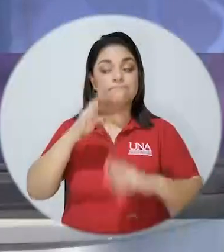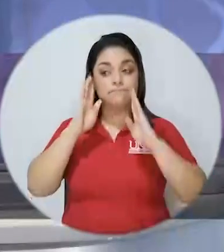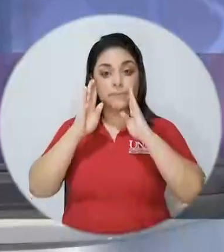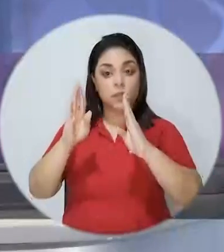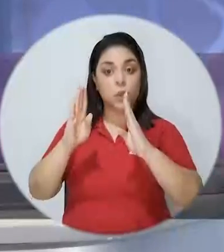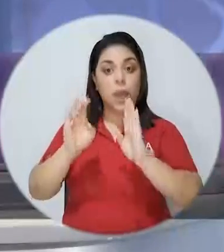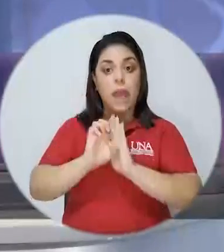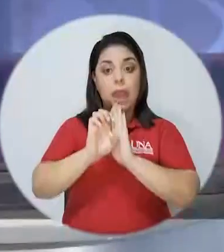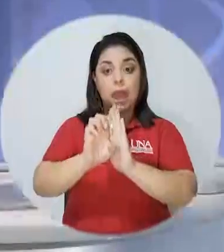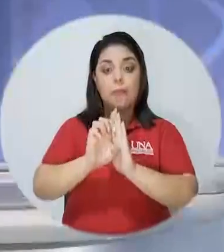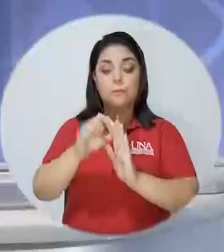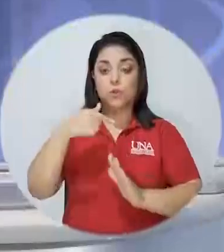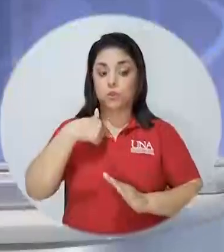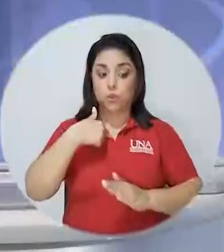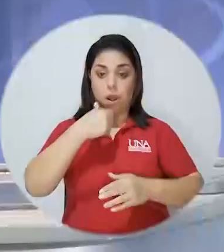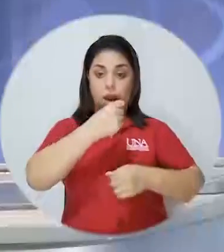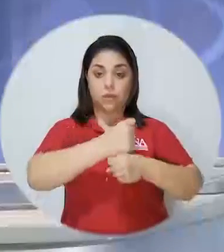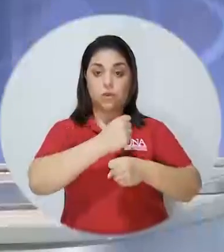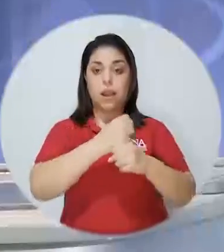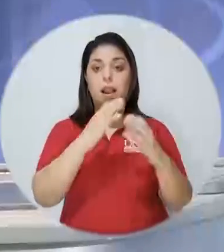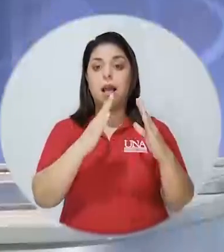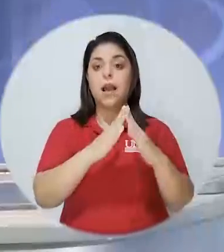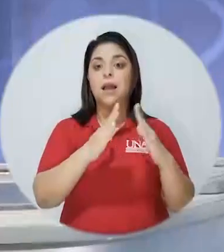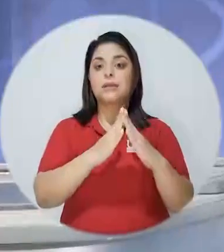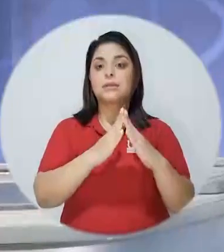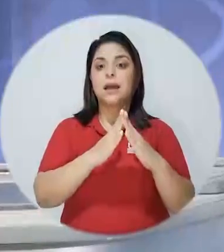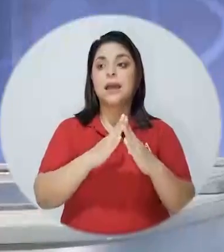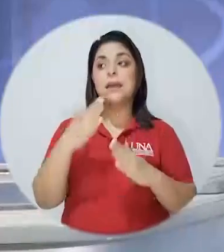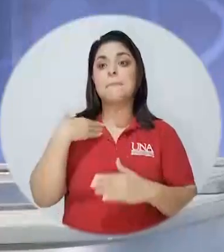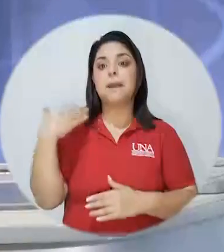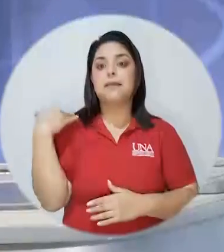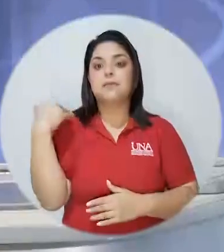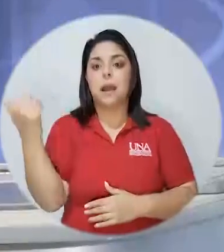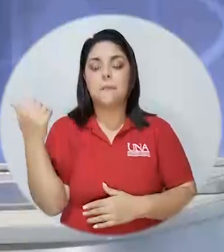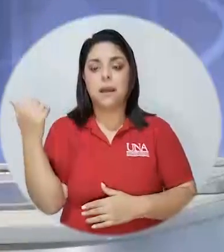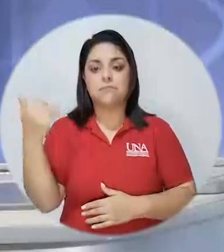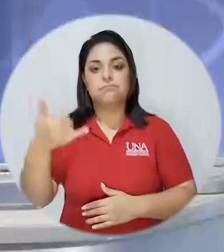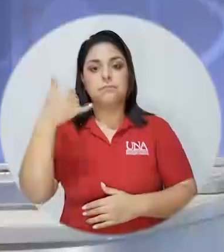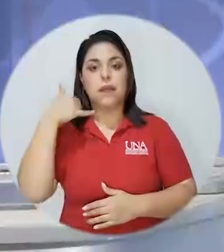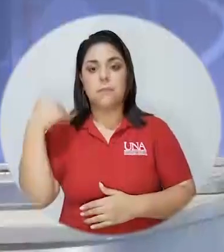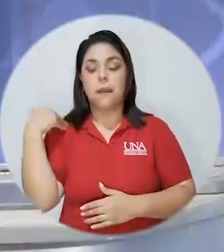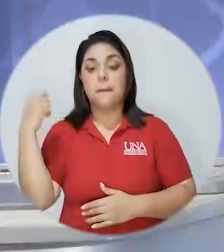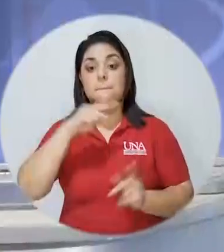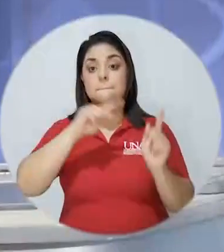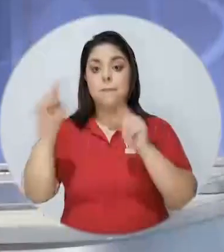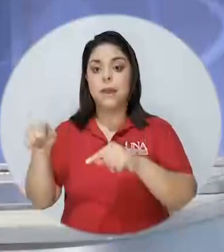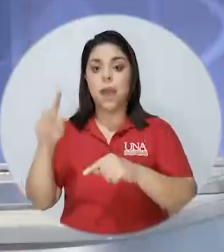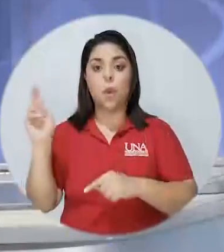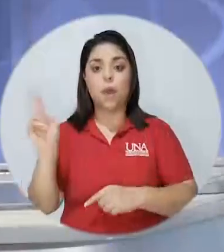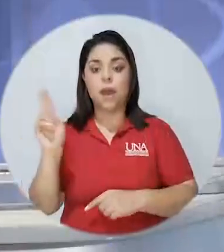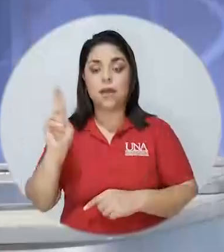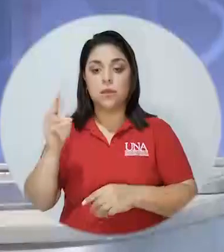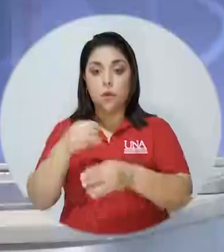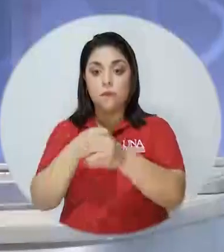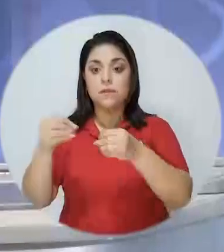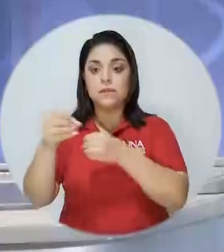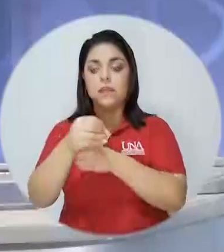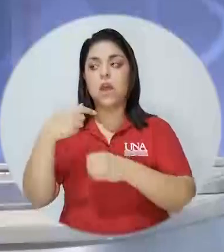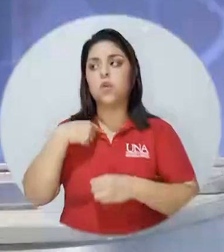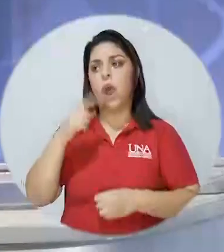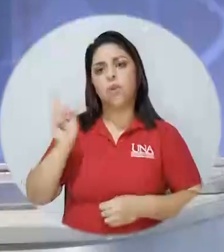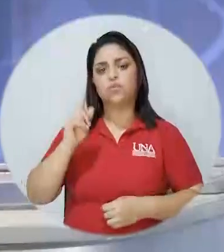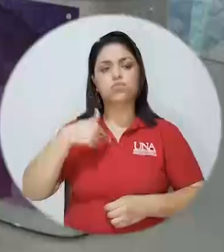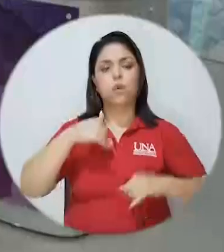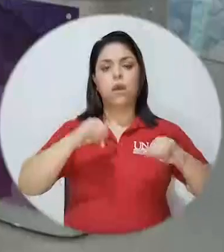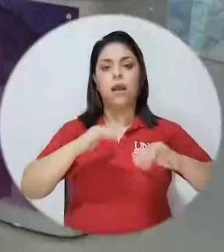supuesto. ¿Verdad? No es como, no, es que hoy estoy en teletrabajo y no voy a la oficina. No, no, por supuesto. O después me reponen el día del teletrabajo. No, eso también es algo